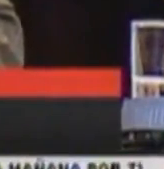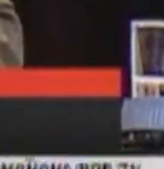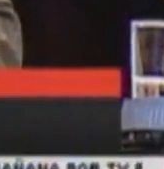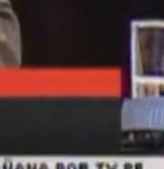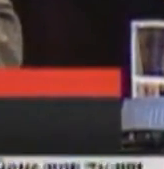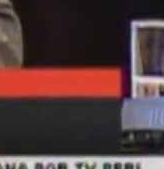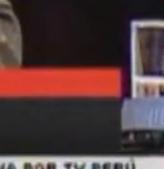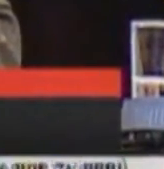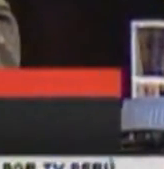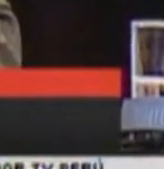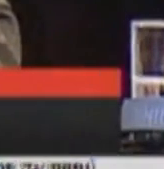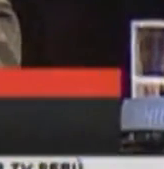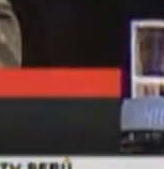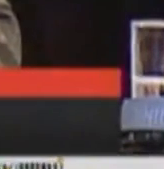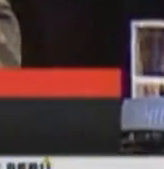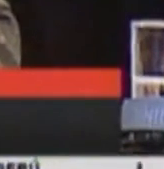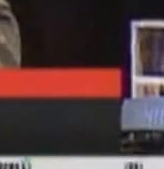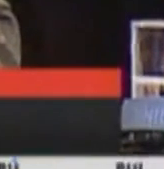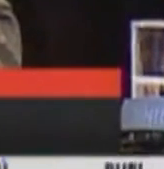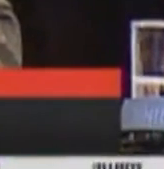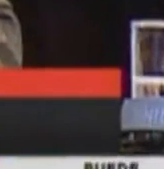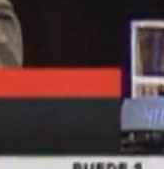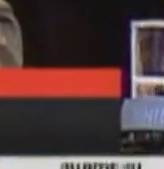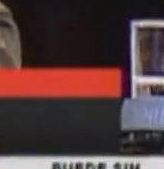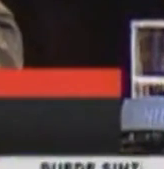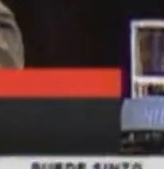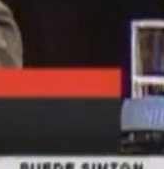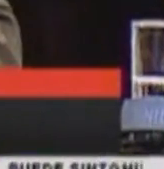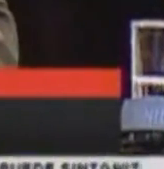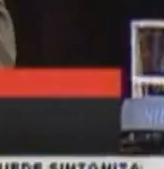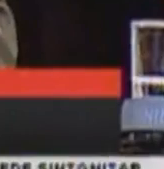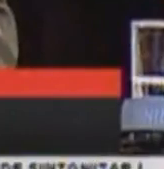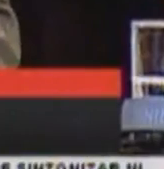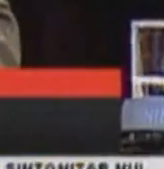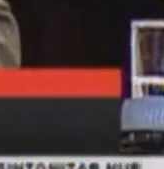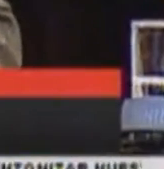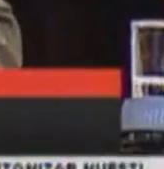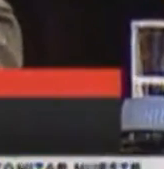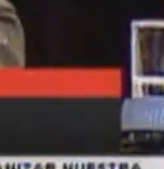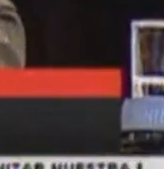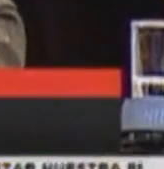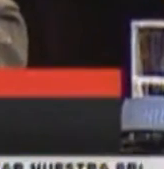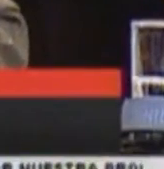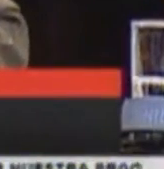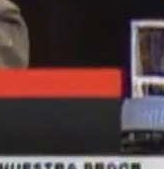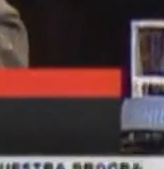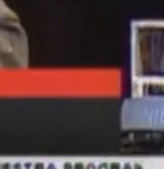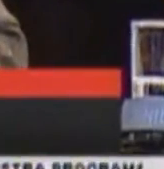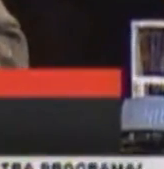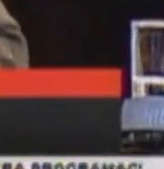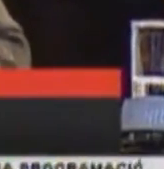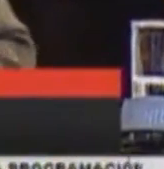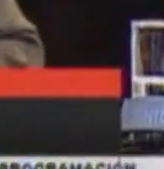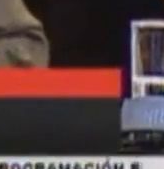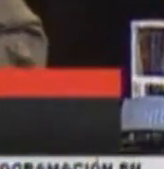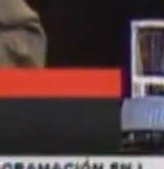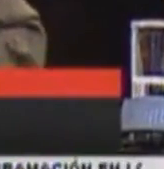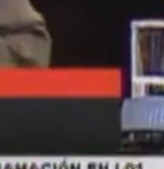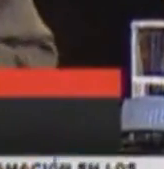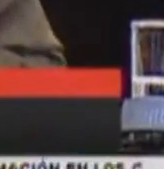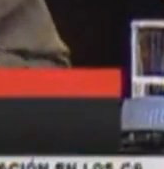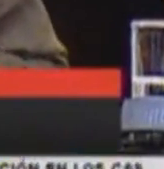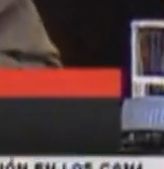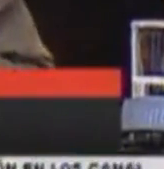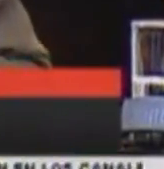sea, tú le tocas la puerta a ese municipio, no está. Desde el alcalde hasta el único gerente que tienen están en Huancayo y su contabilidad está en